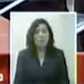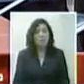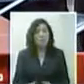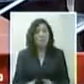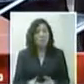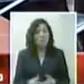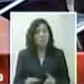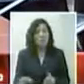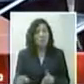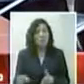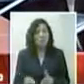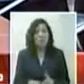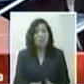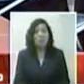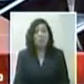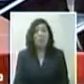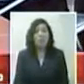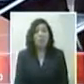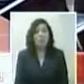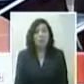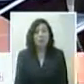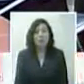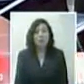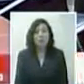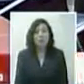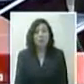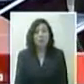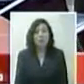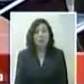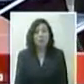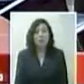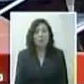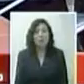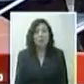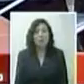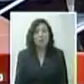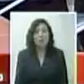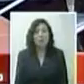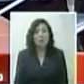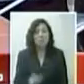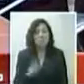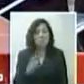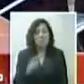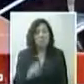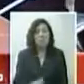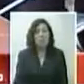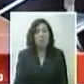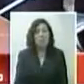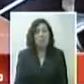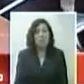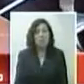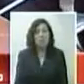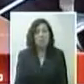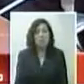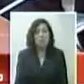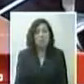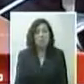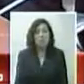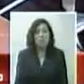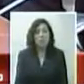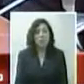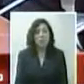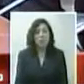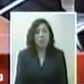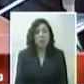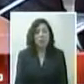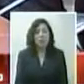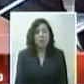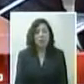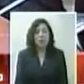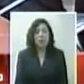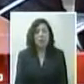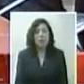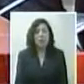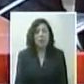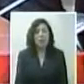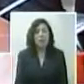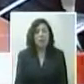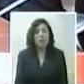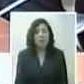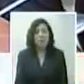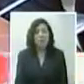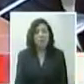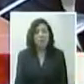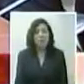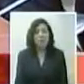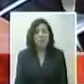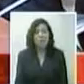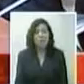americanos y se dieron cuenta que había mucha habilidad en el personal del ejército eh este usted sabía de que